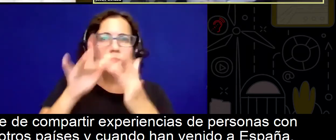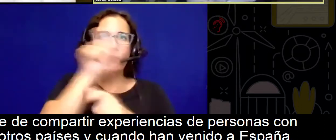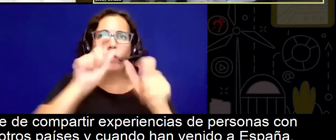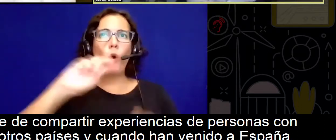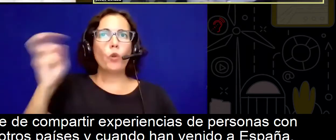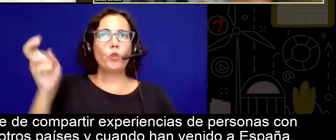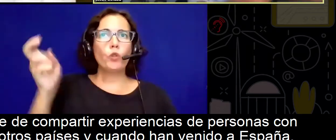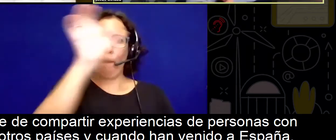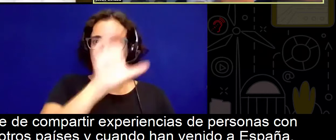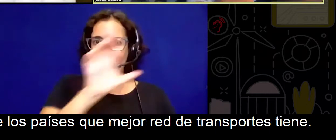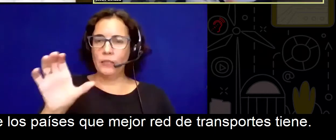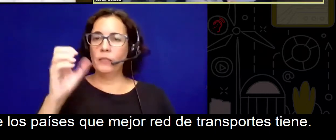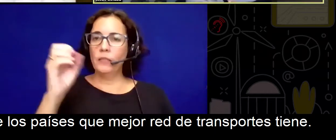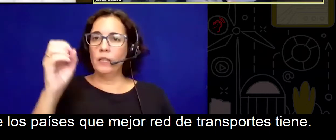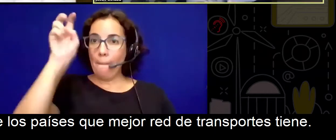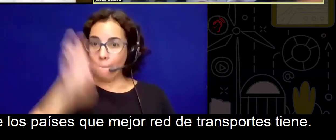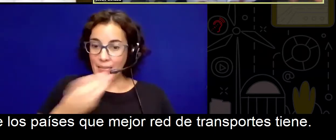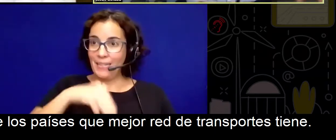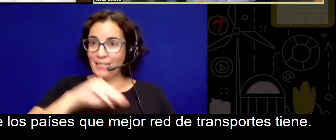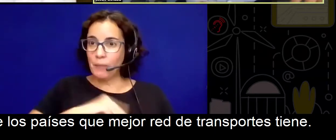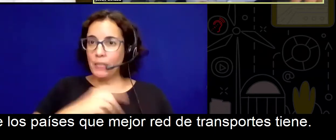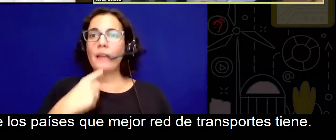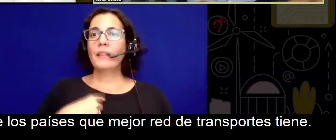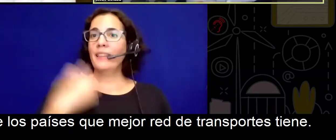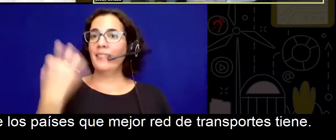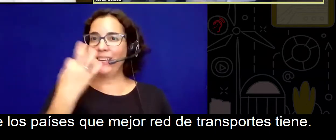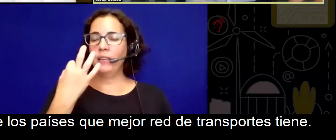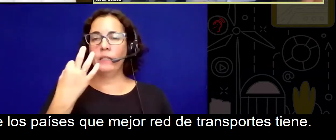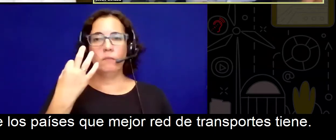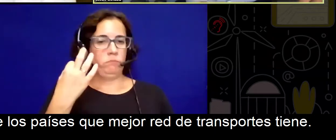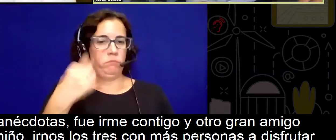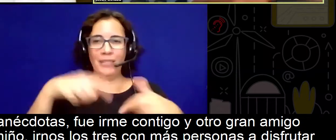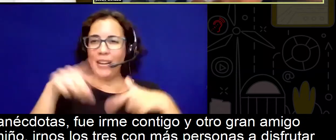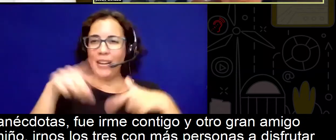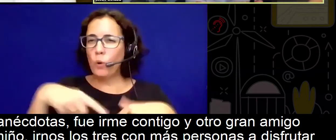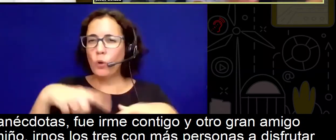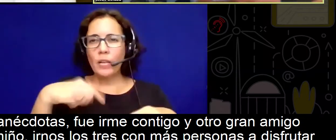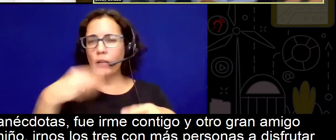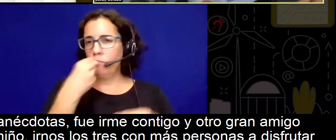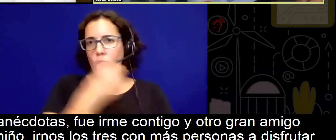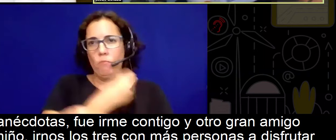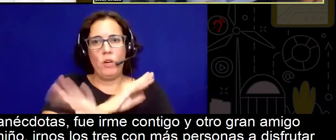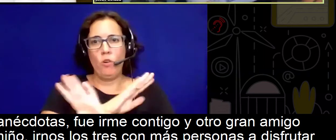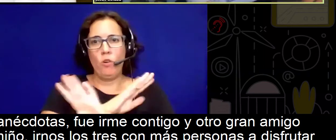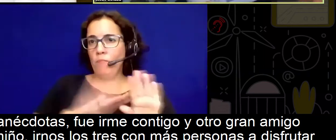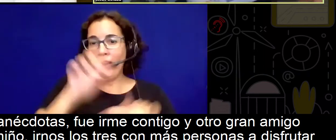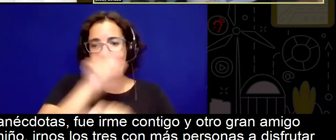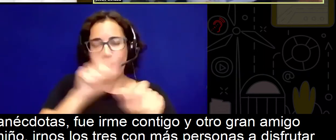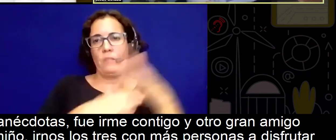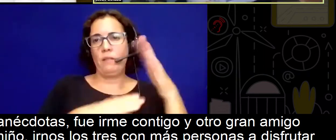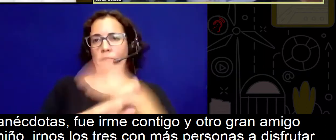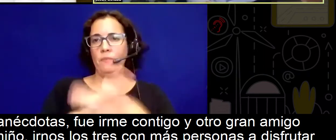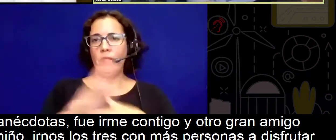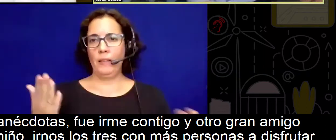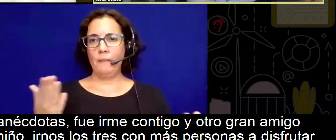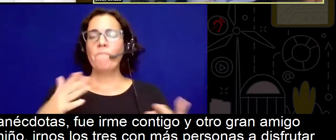España, rápidamente me dicen que es de los países que mejor red de transportes tiene, ¿no? Y entonces una de ellas fue, en esas experiencias o en esas anécdotas,